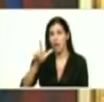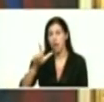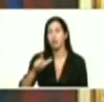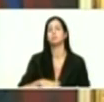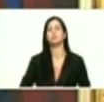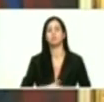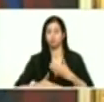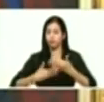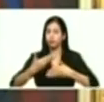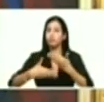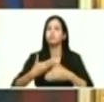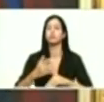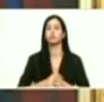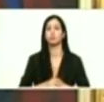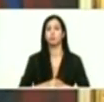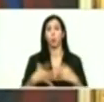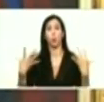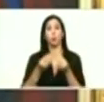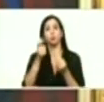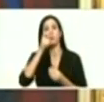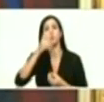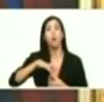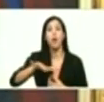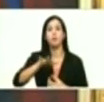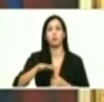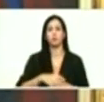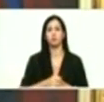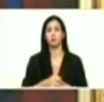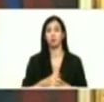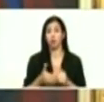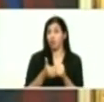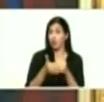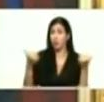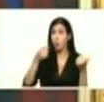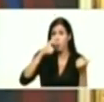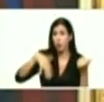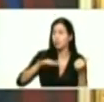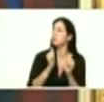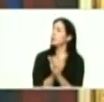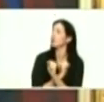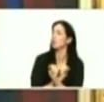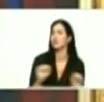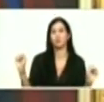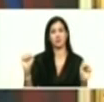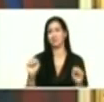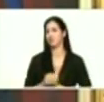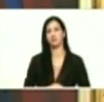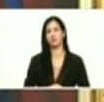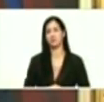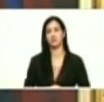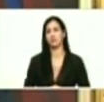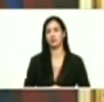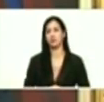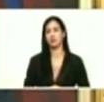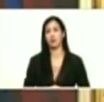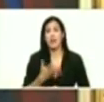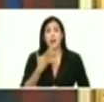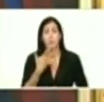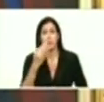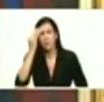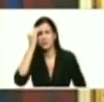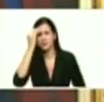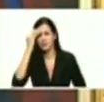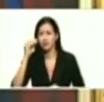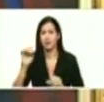avanzar pero con el pueblo sin el pueblo es imposible si creemos que una cosa de unos